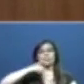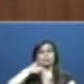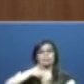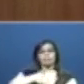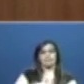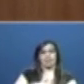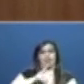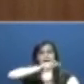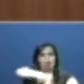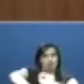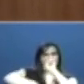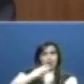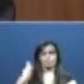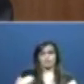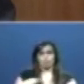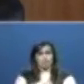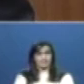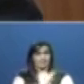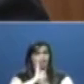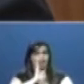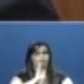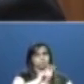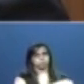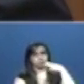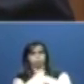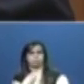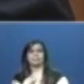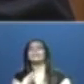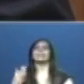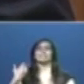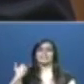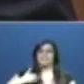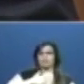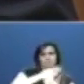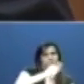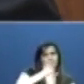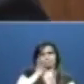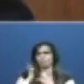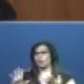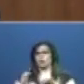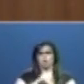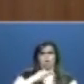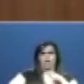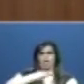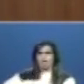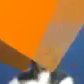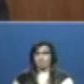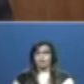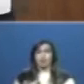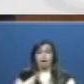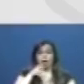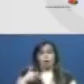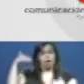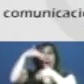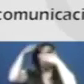reforzamiento de aquella estrategia habiéndose convocado ya la práctica de sus líneas centra su atención en algunos